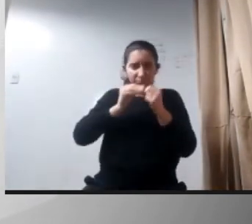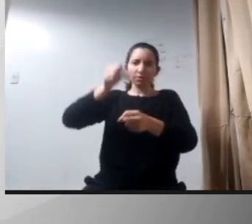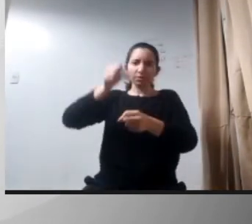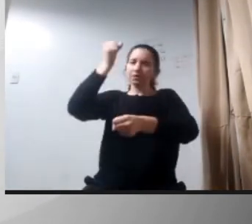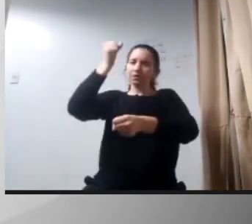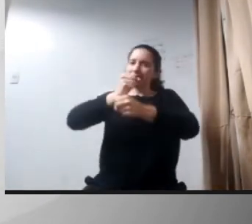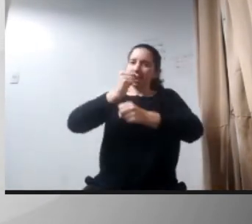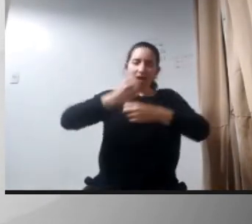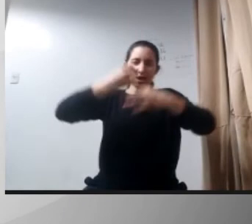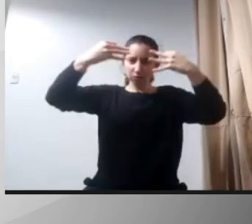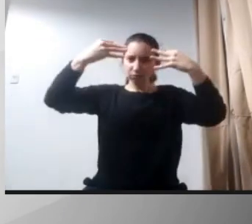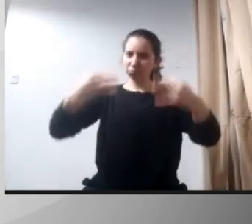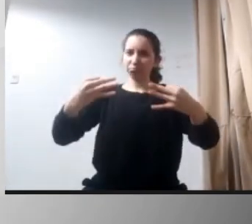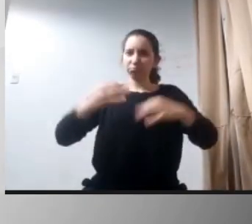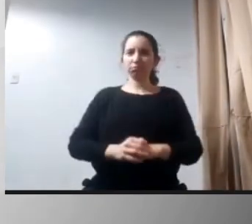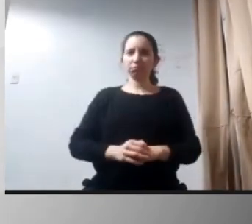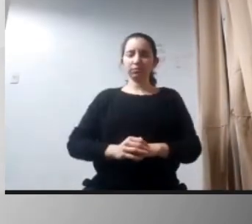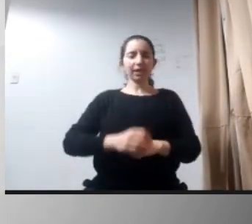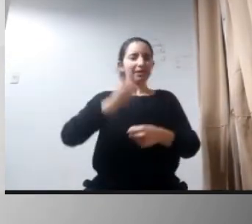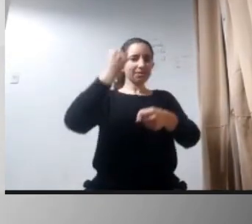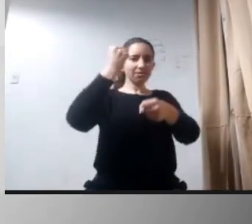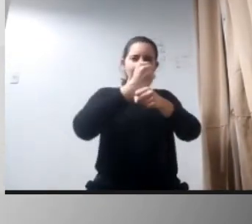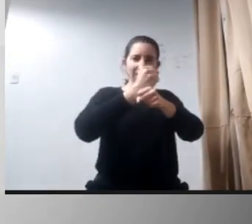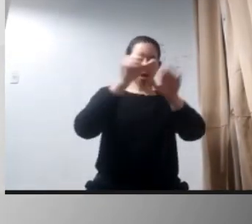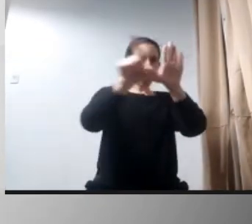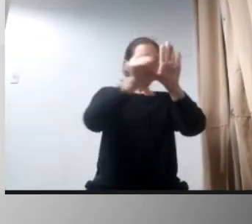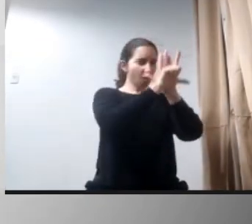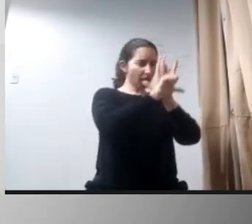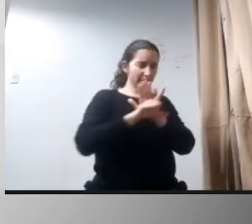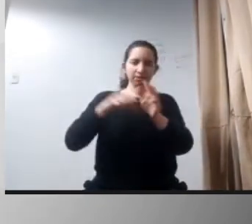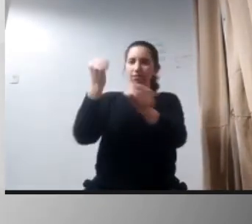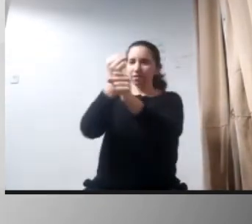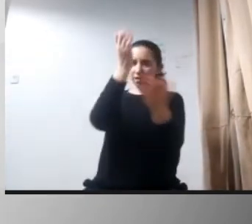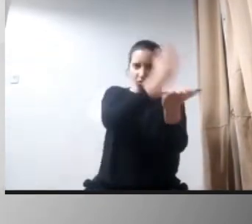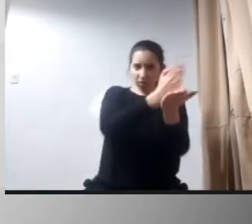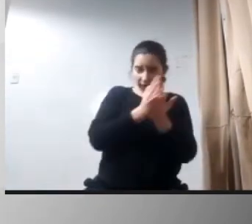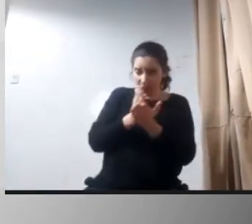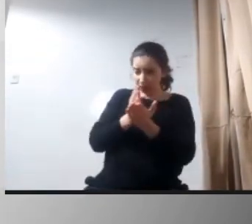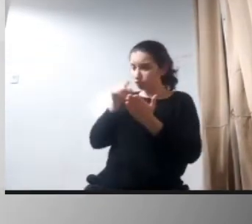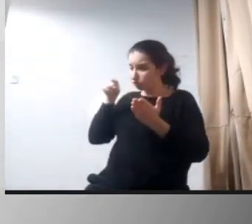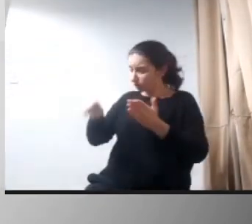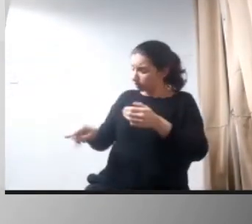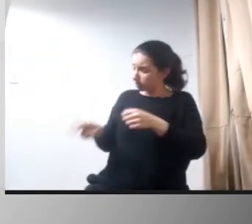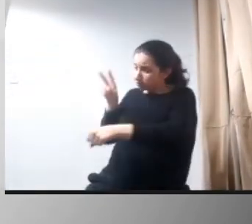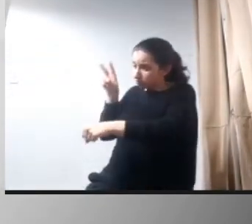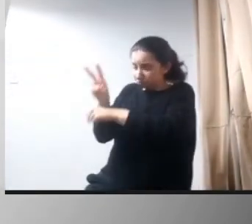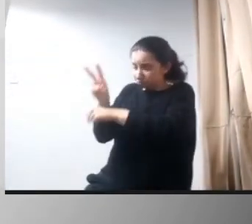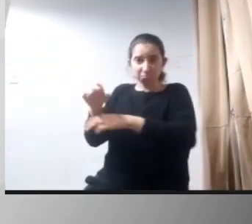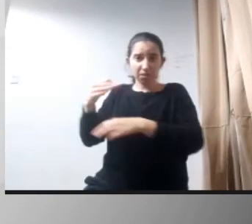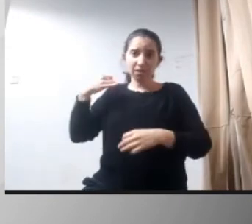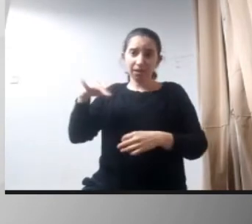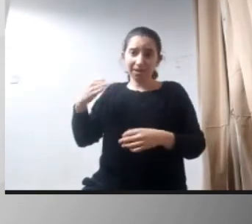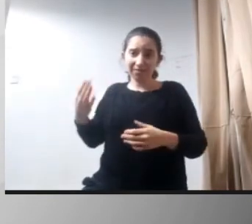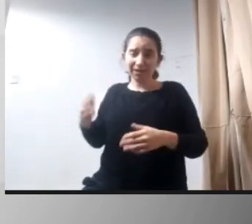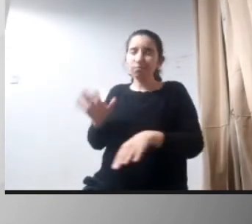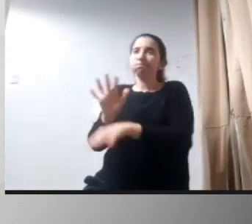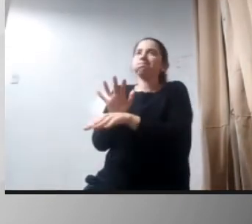laborales, debería ser protegido como otras actividades